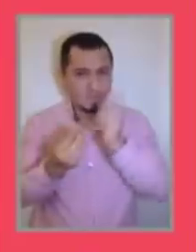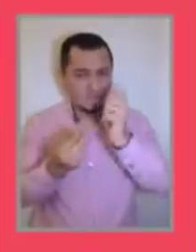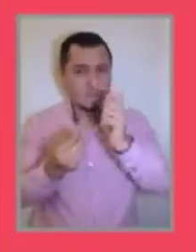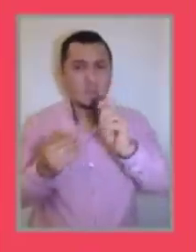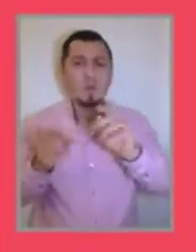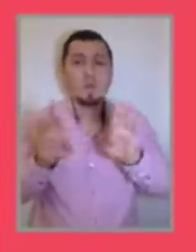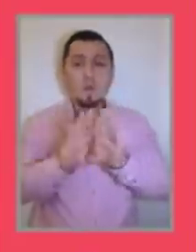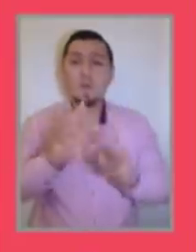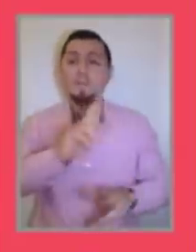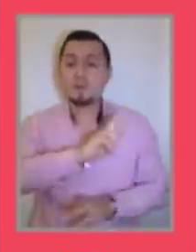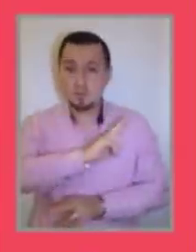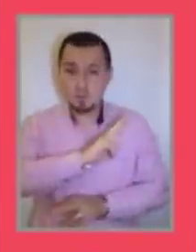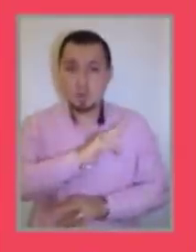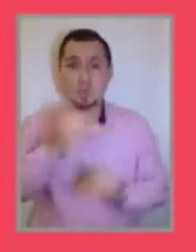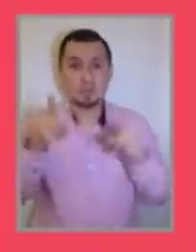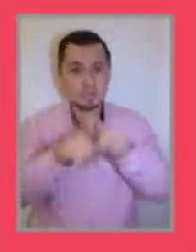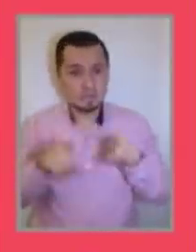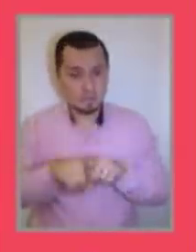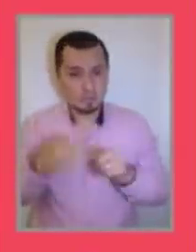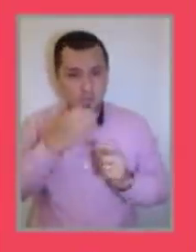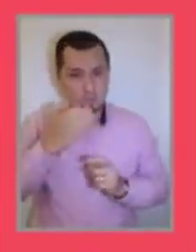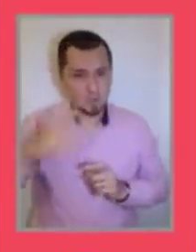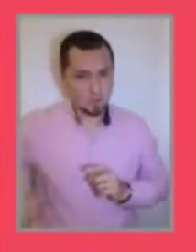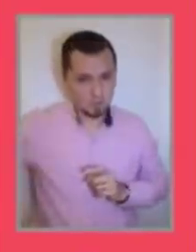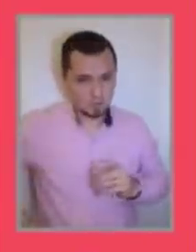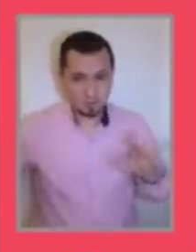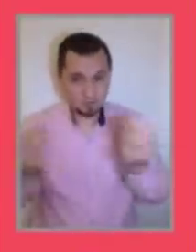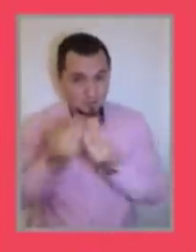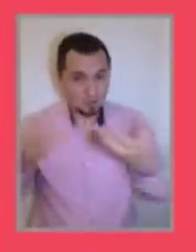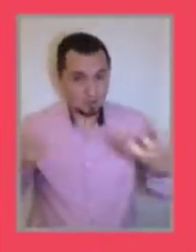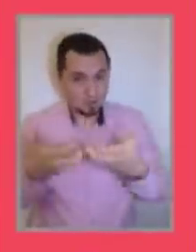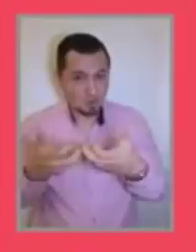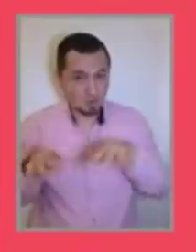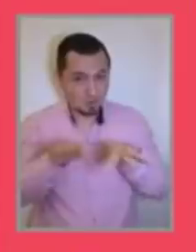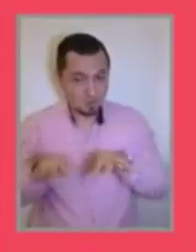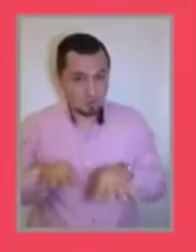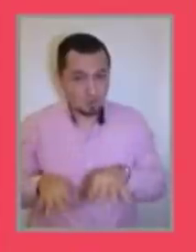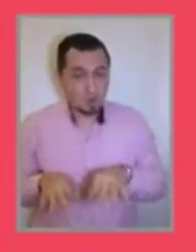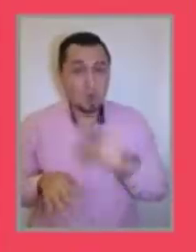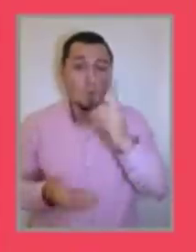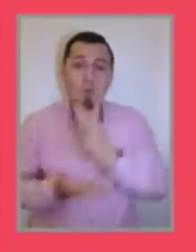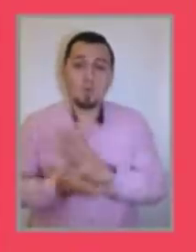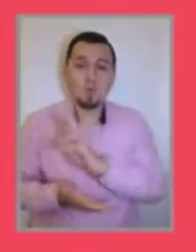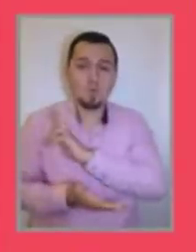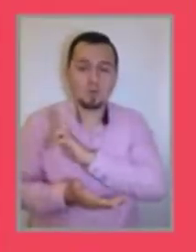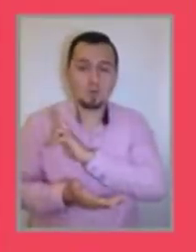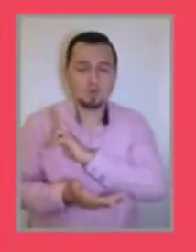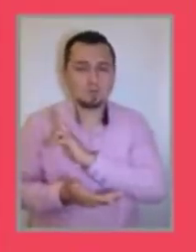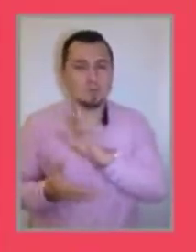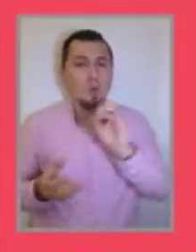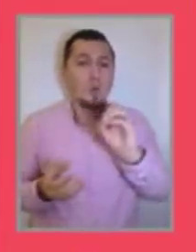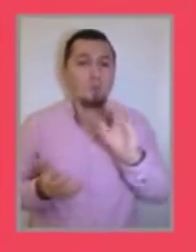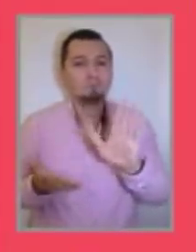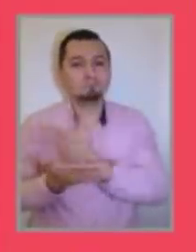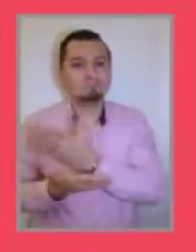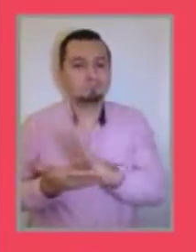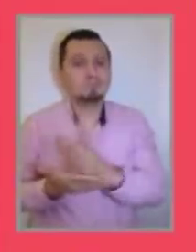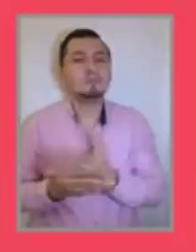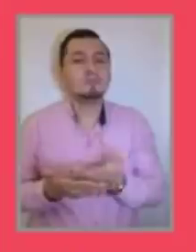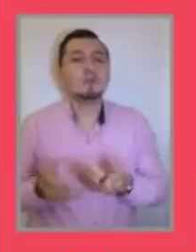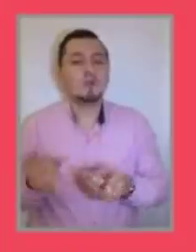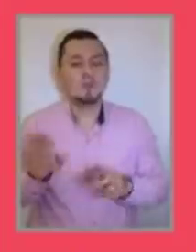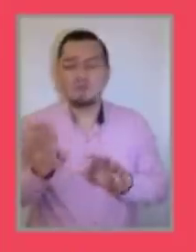como privadas. ¿Y cómo se plantea garantizar el cumplimiento de los protocolos? Pues como hemos hecho cada